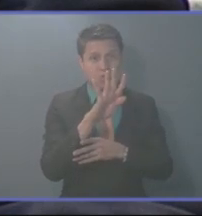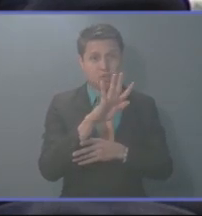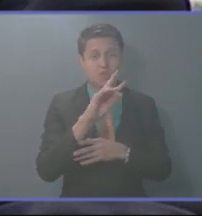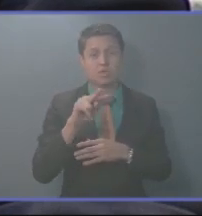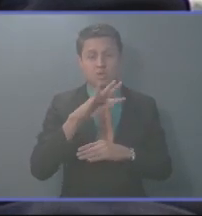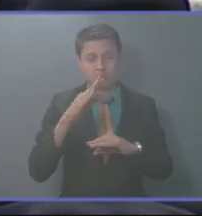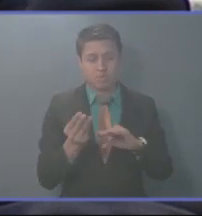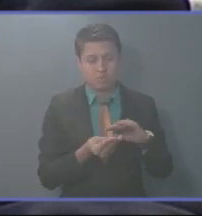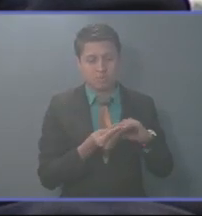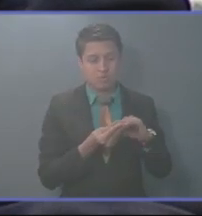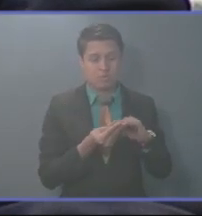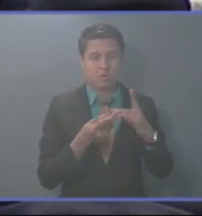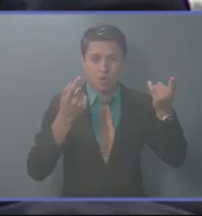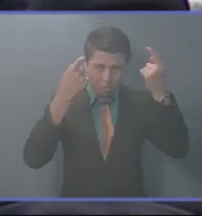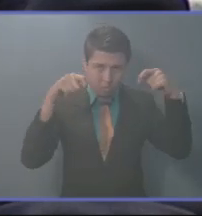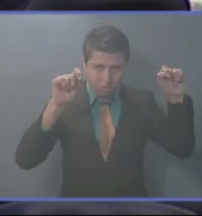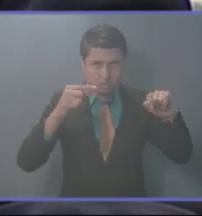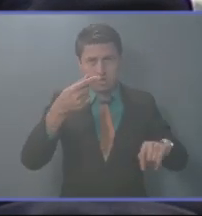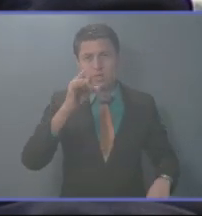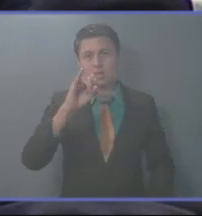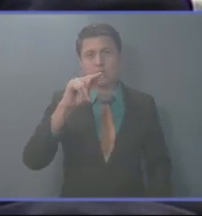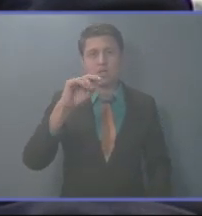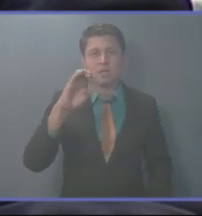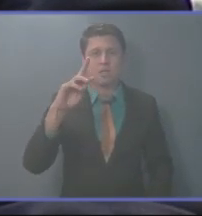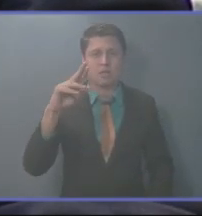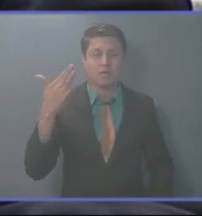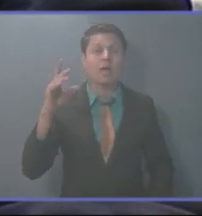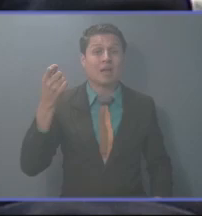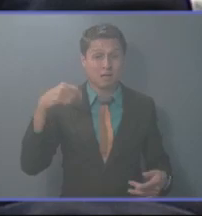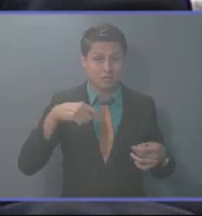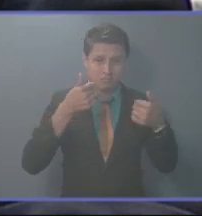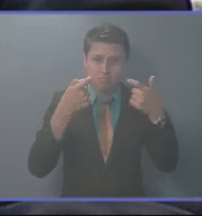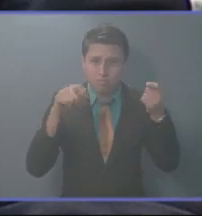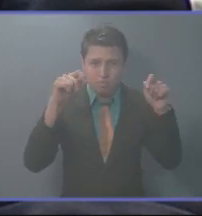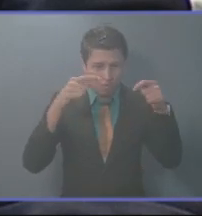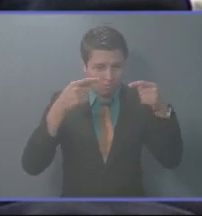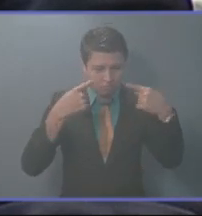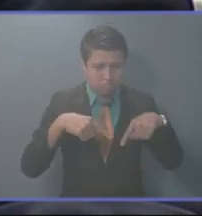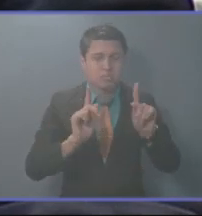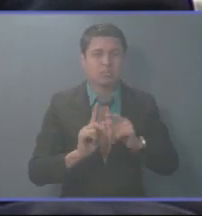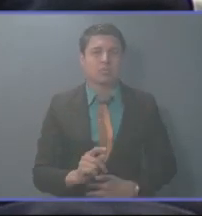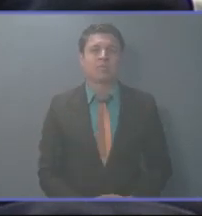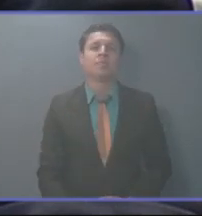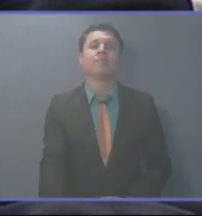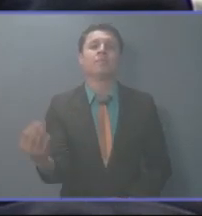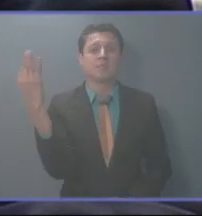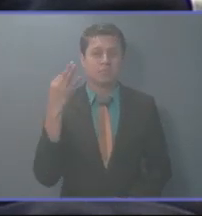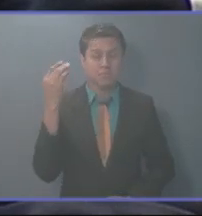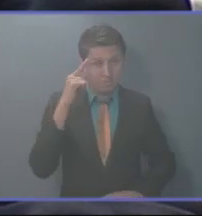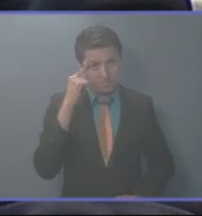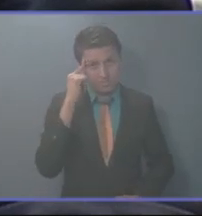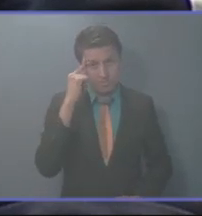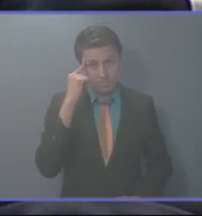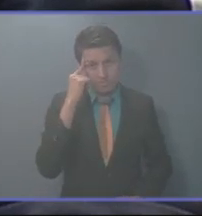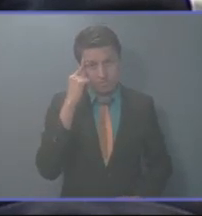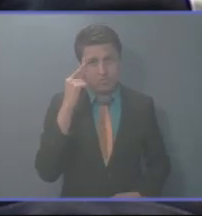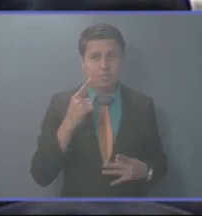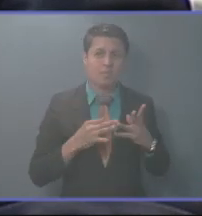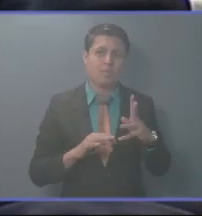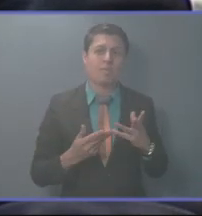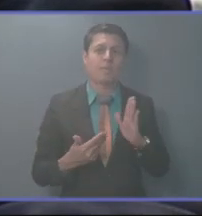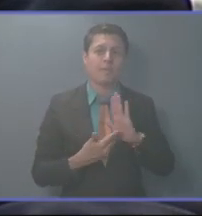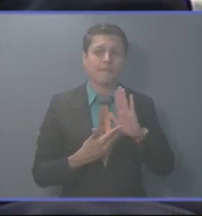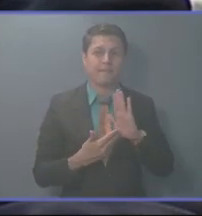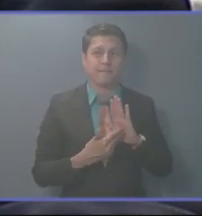adicional a los convenios de Ginebra, vigente durante todo el conflicto armado, deben considerarse crímenes de lesa